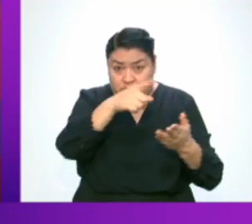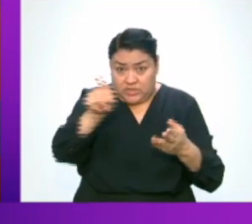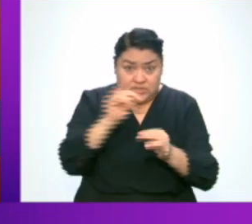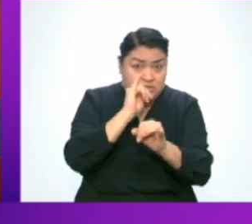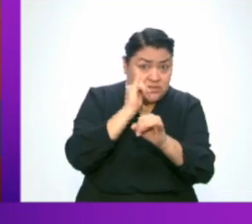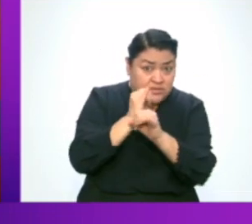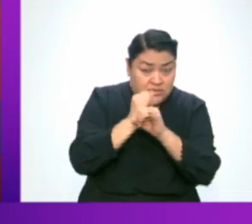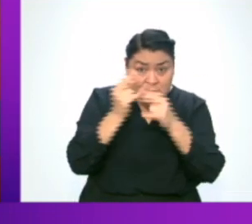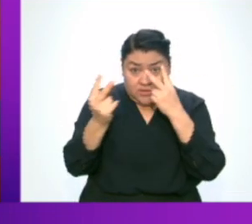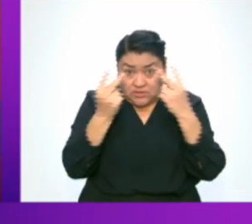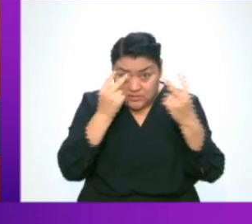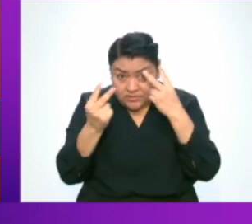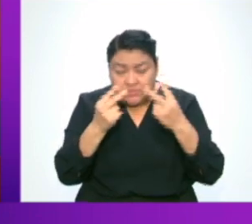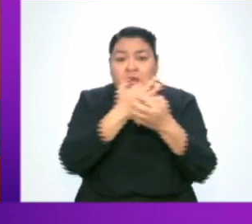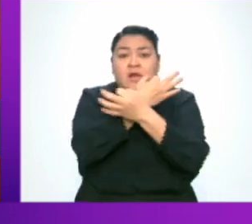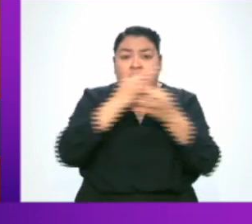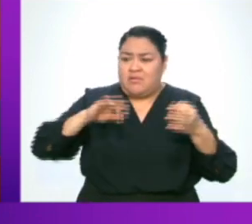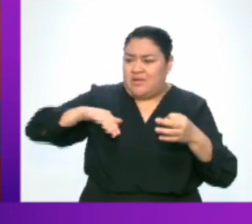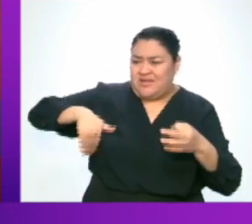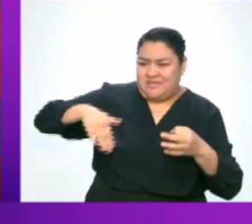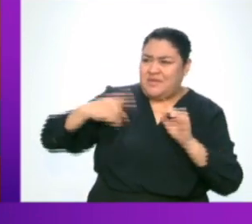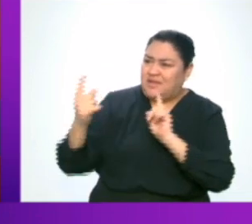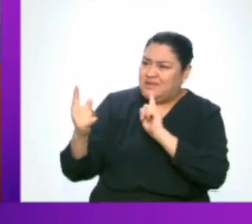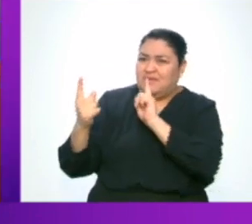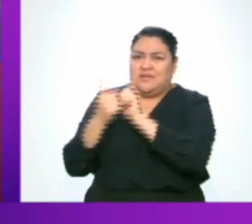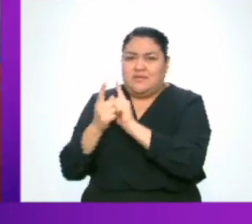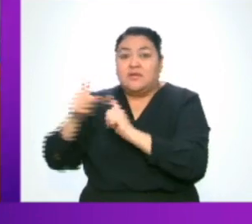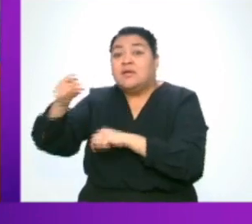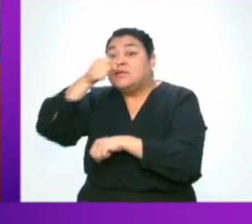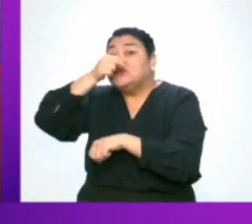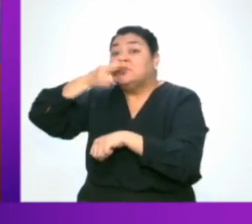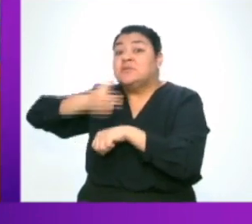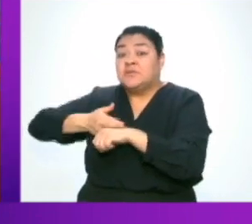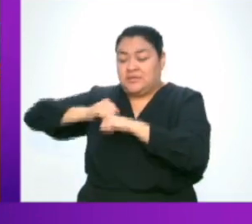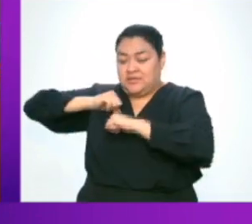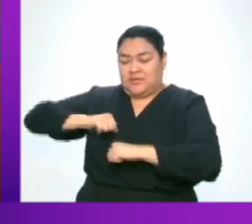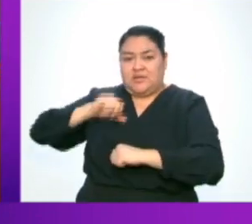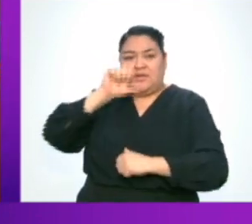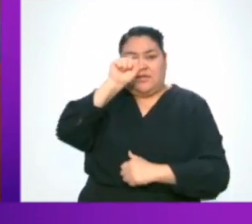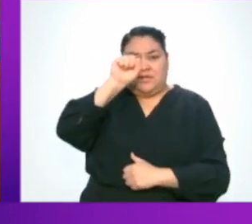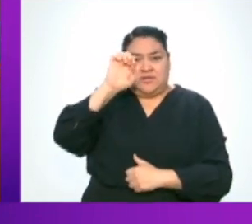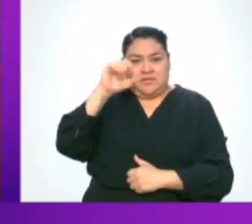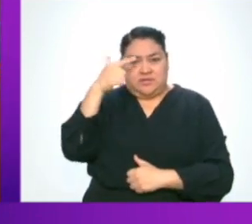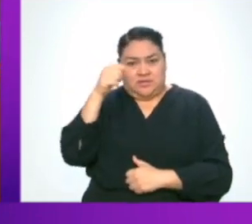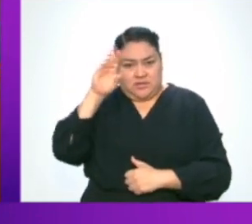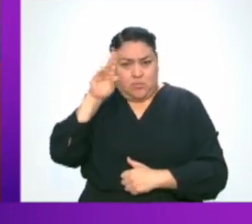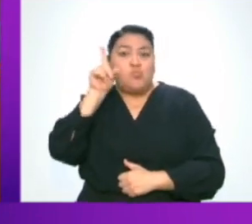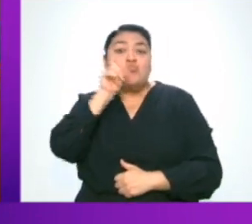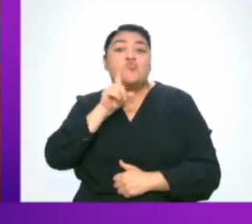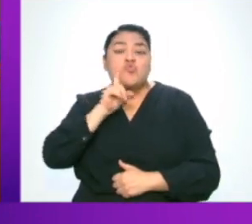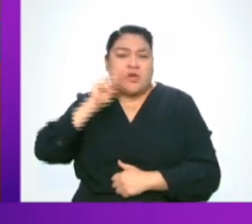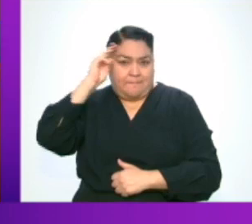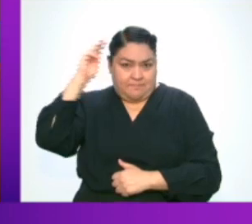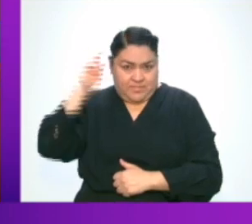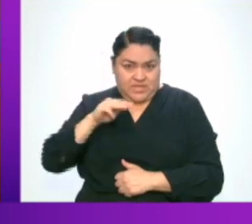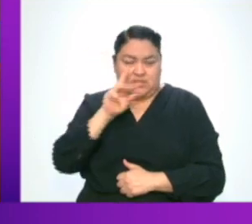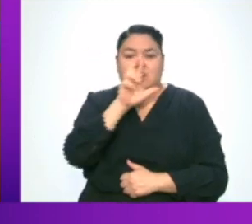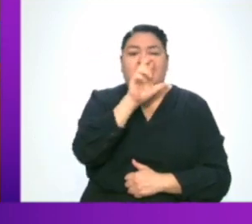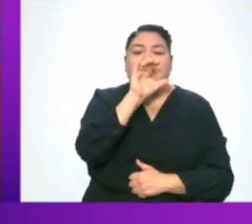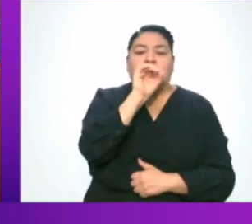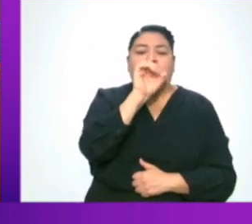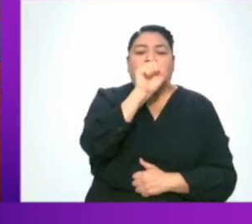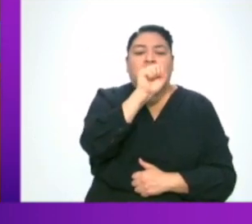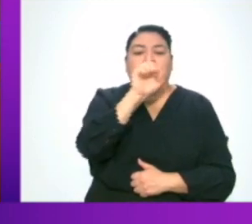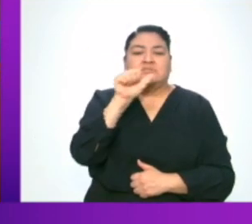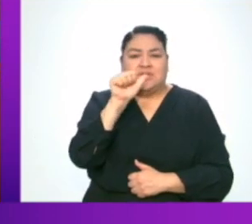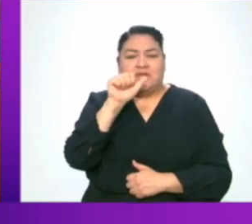en las redes sobre la reunión que sostuvimos con la secretaria de gobernación la maestra Rosa yela la cual desde hace algunos